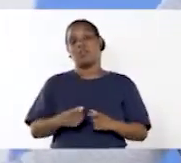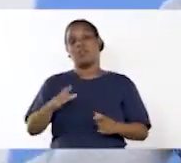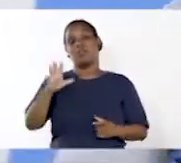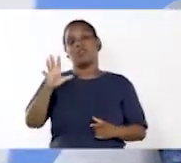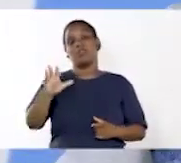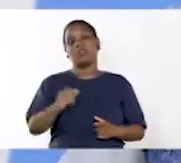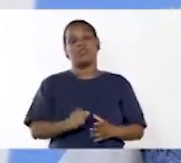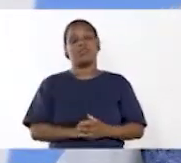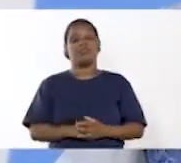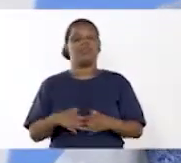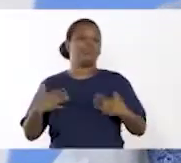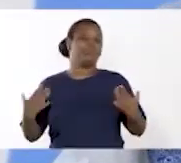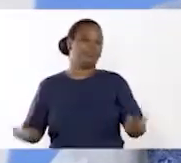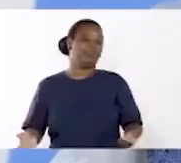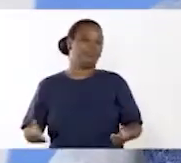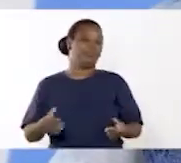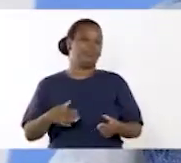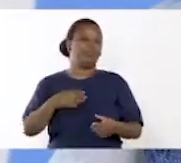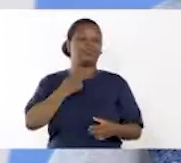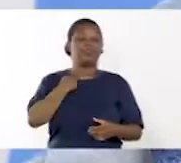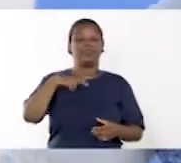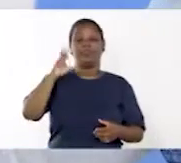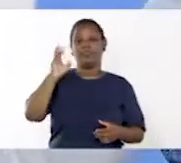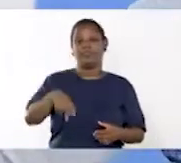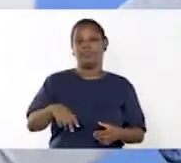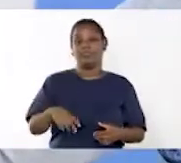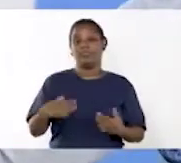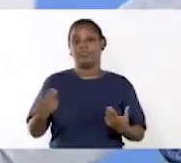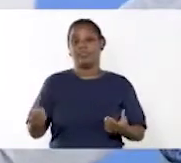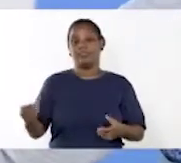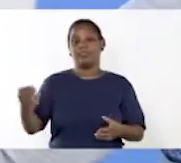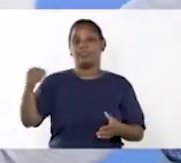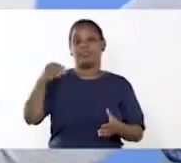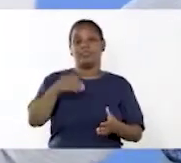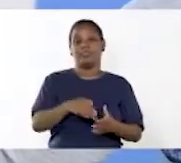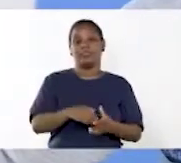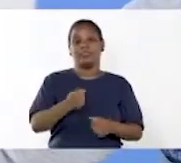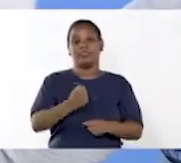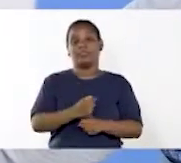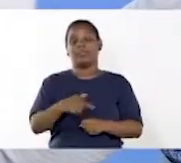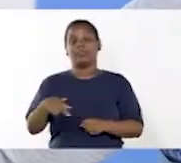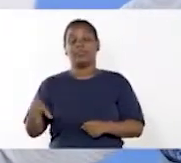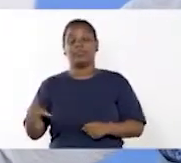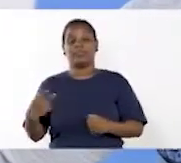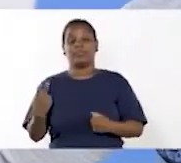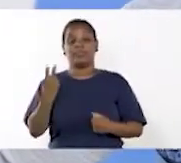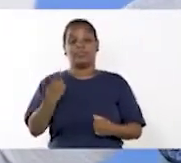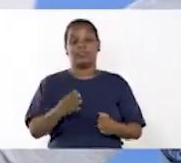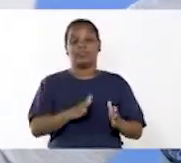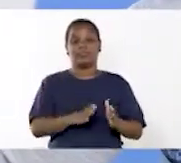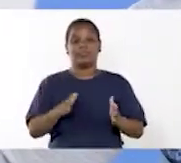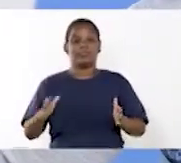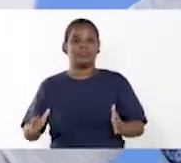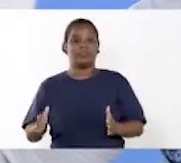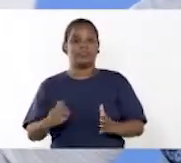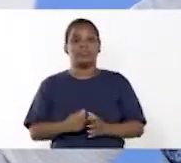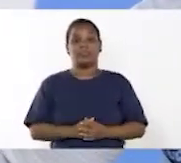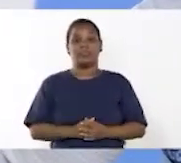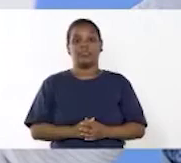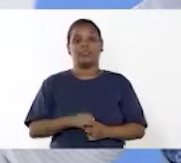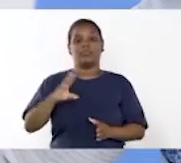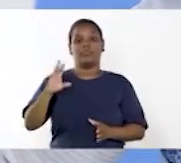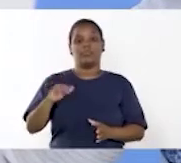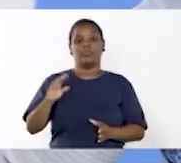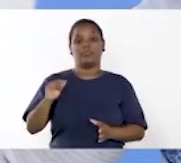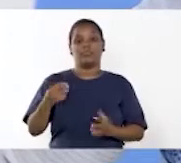5. ¿Qué tareas, qué evaluación llevan al trabajo práctico integrador en el segundo semestre? Bueno, es lo que habla